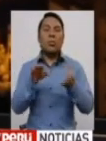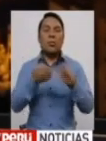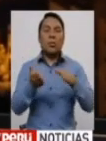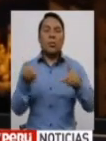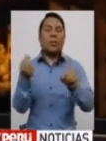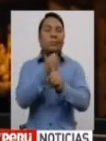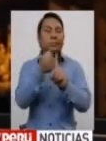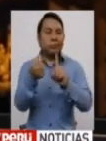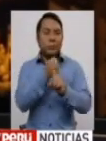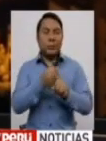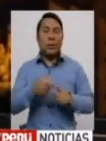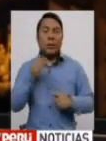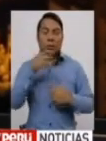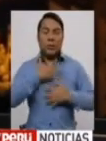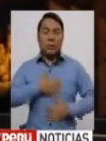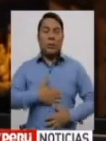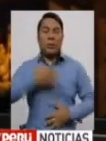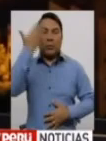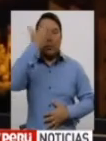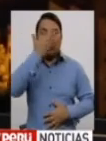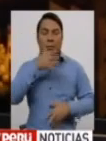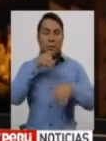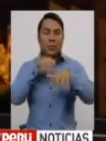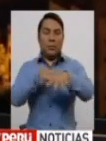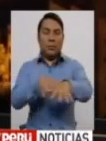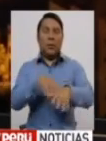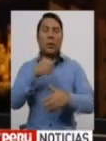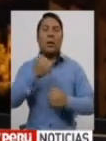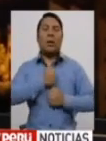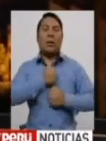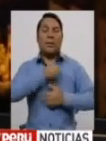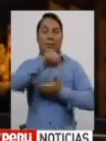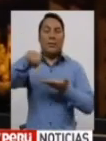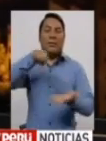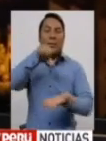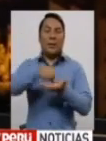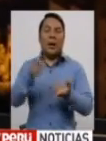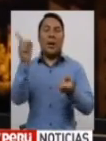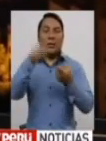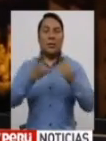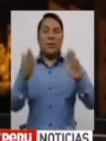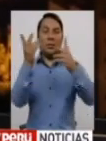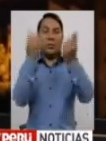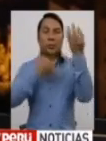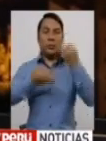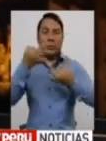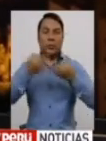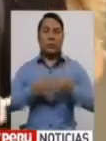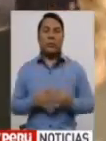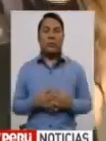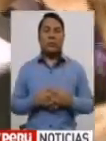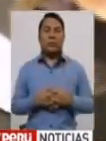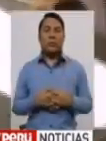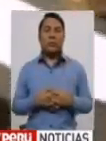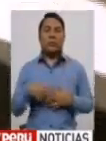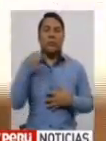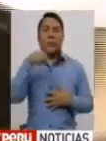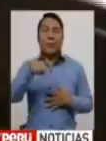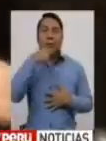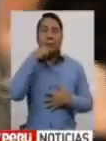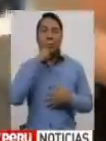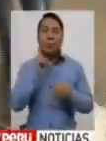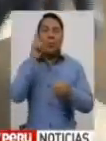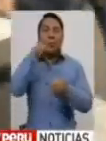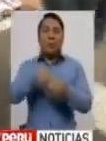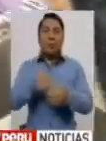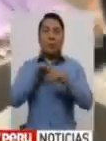violencia. Vestidas de negro iniciaron su recorrido desde la Plaza San Martín hasta el Palacio de Justicia. Las mujeres que participaron en la